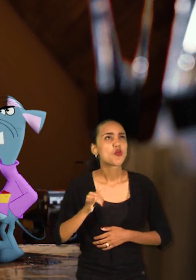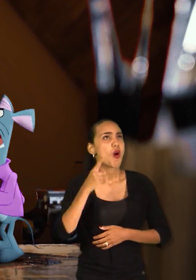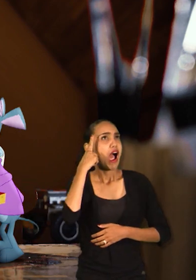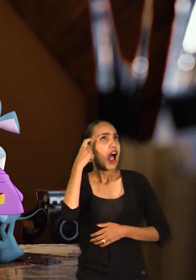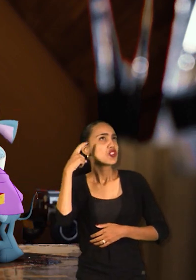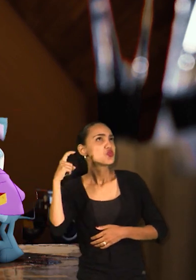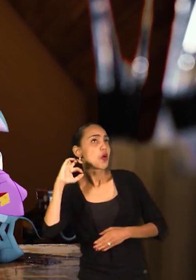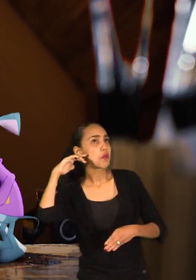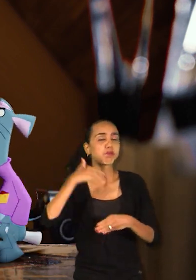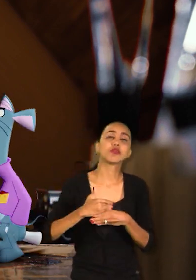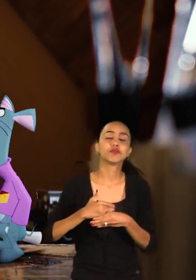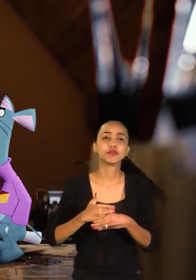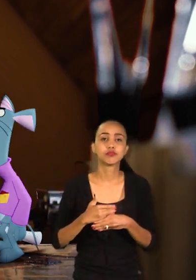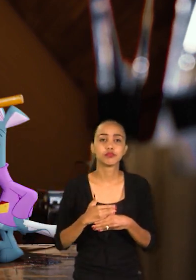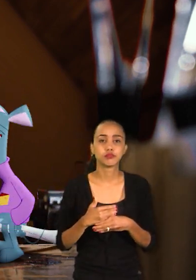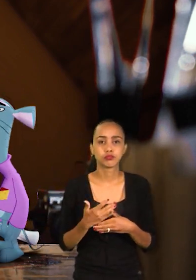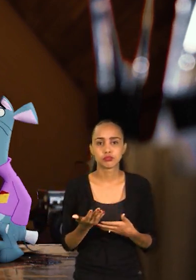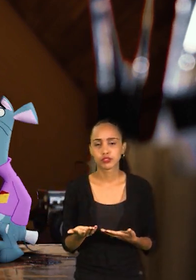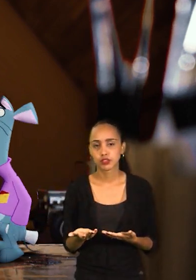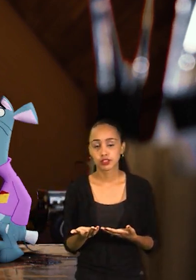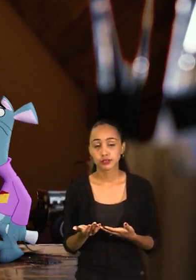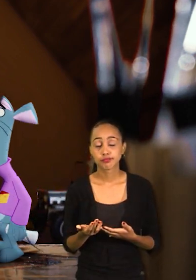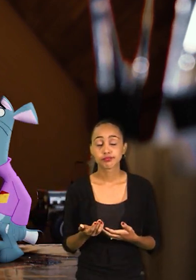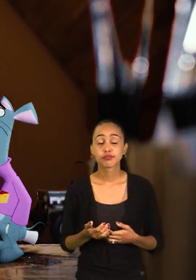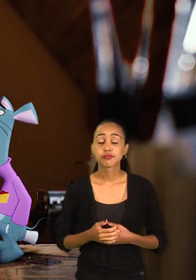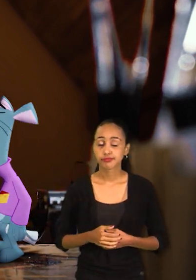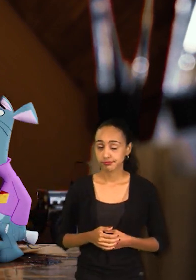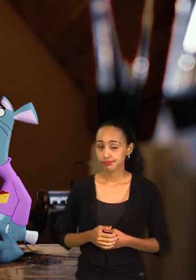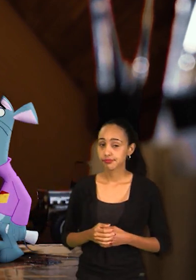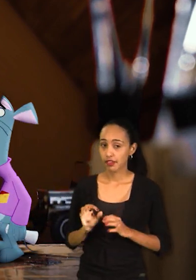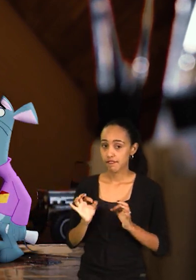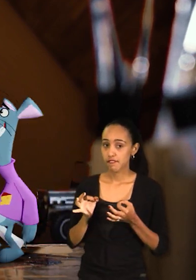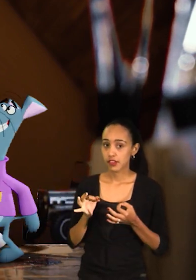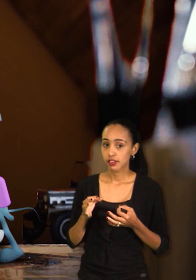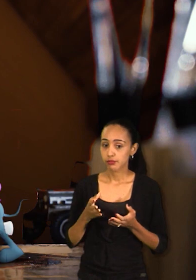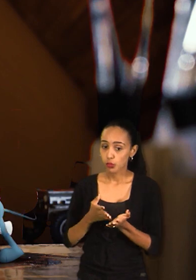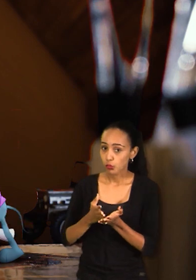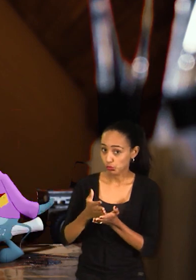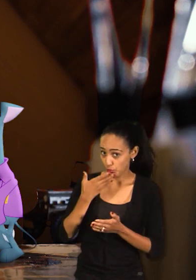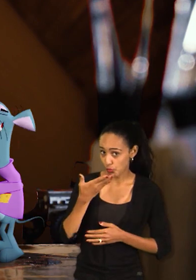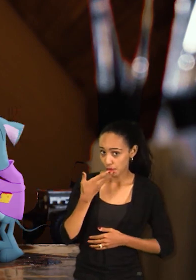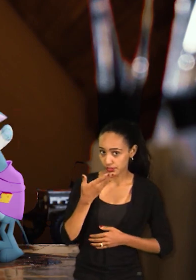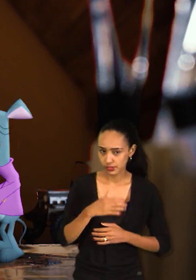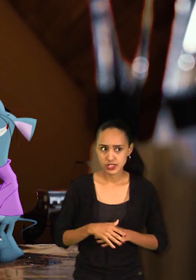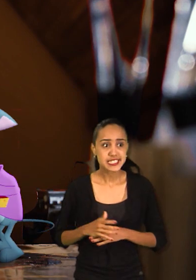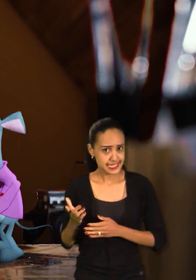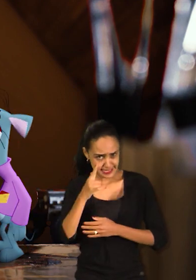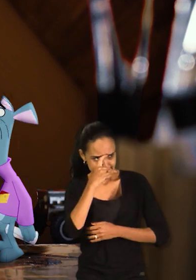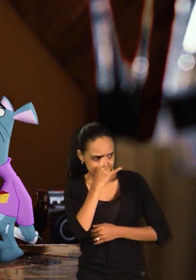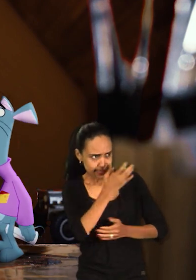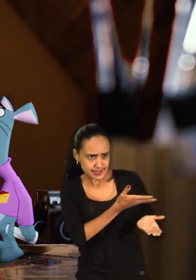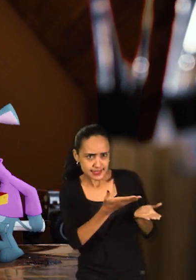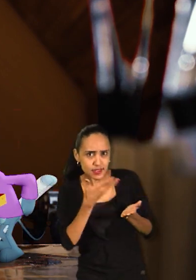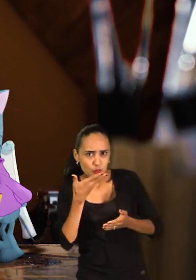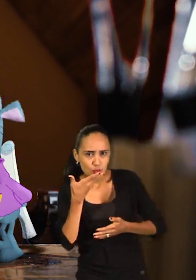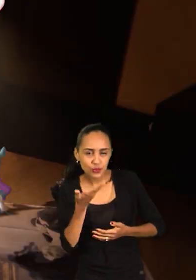las alas a Albertico. Así es. ¿Continúo? Sí.